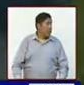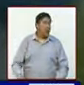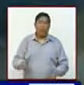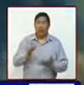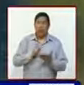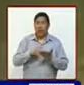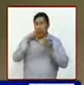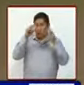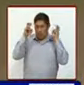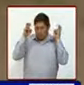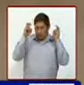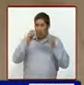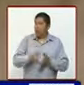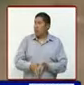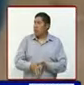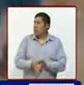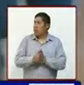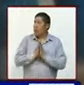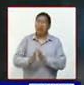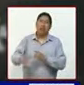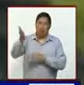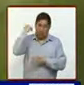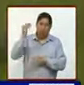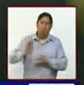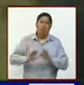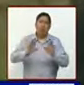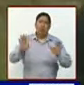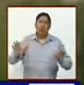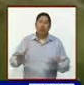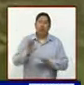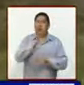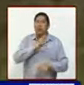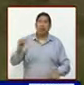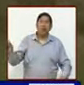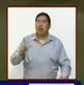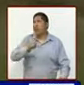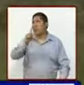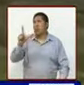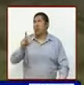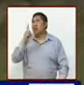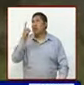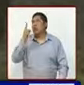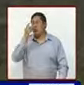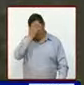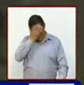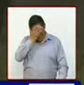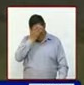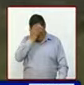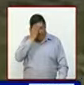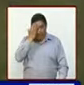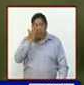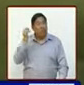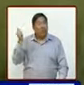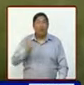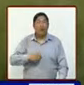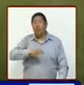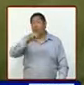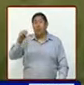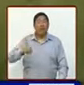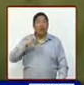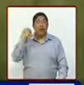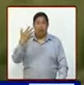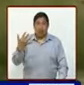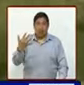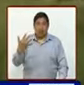Fruto de esto, después de haber tenido el domingo pasado y el día lunes 4, mejor dicho martes 5,